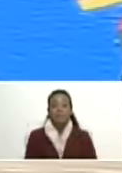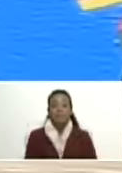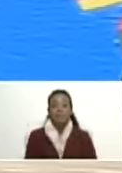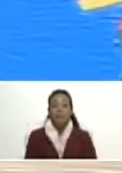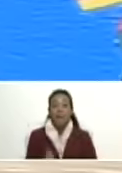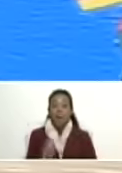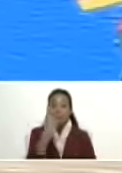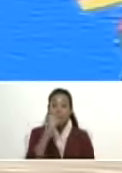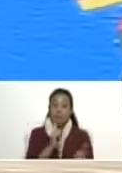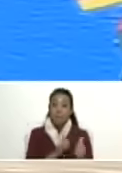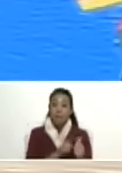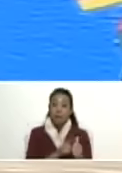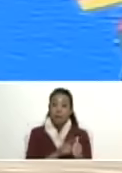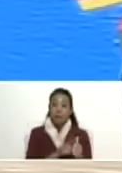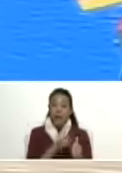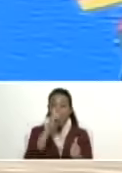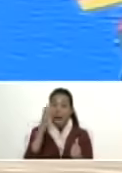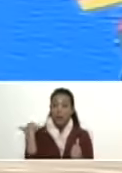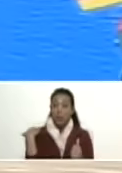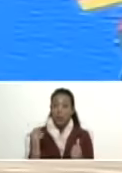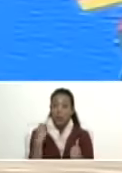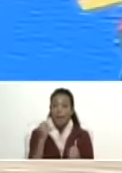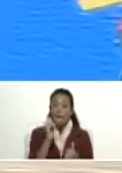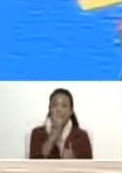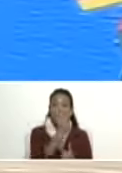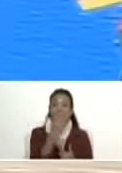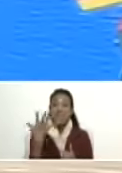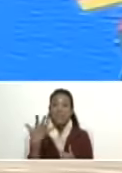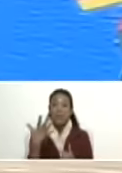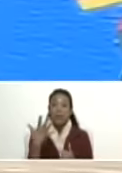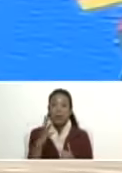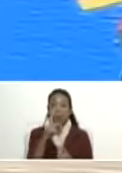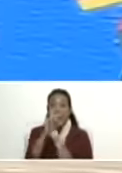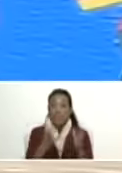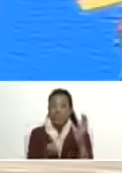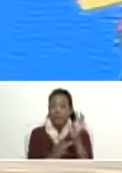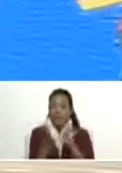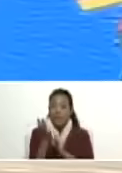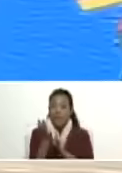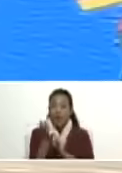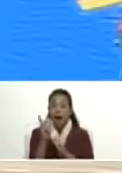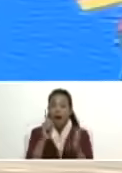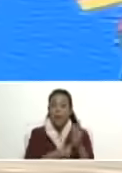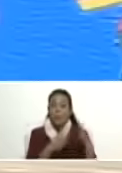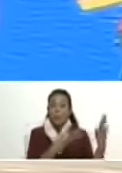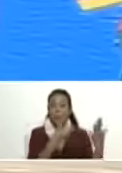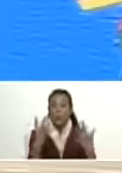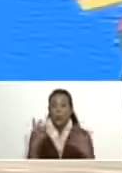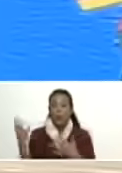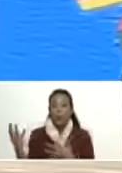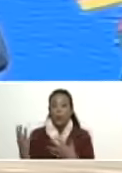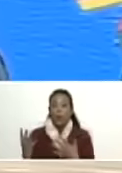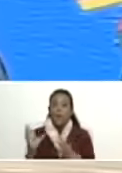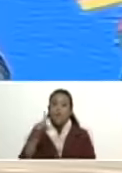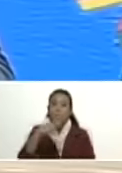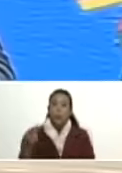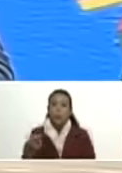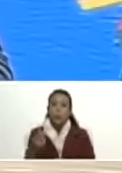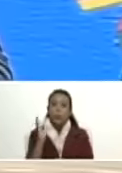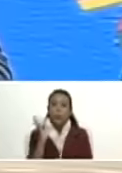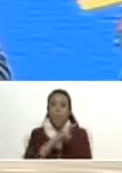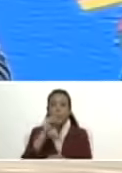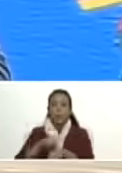El primer referéndum, 25 de abril del año 99, para consultarle al pueblo si íbamos a una Asamblea